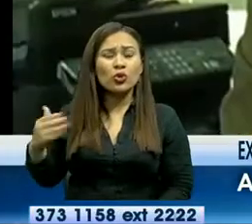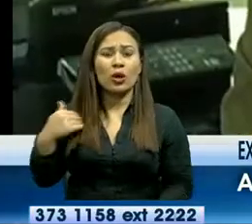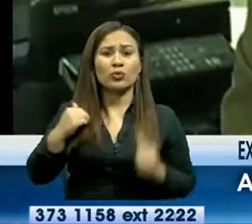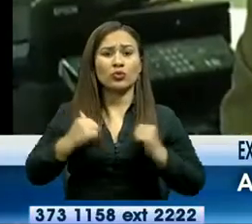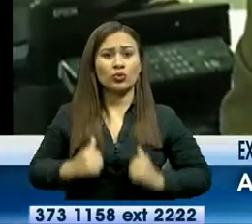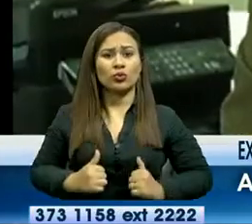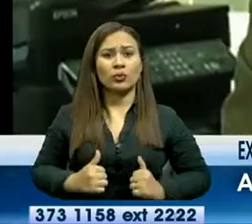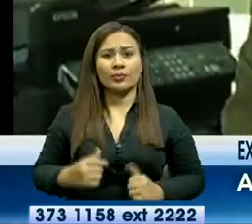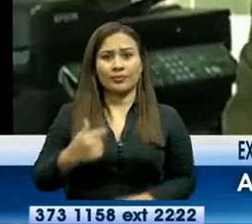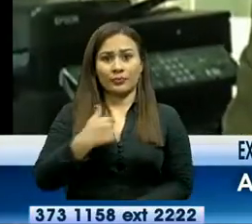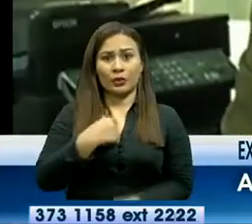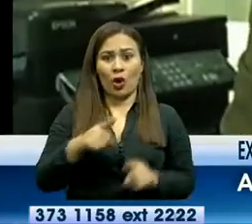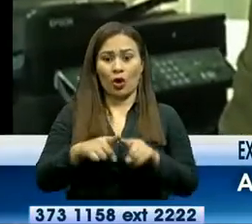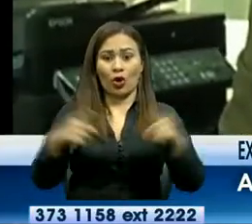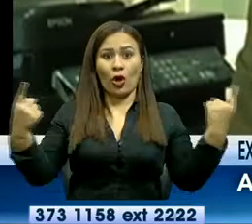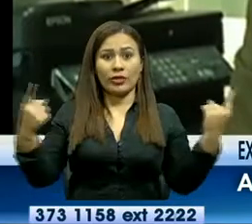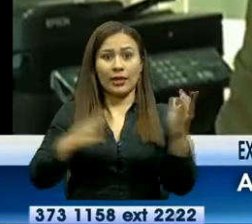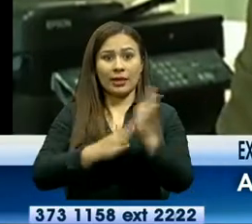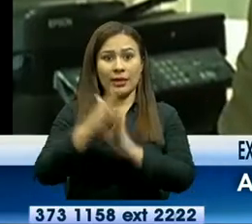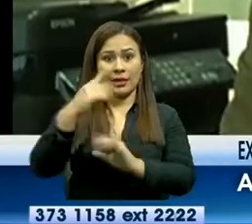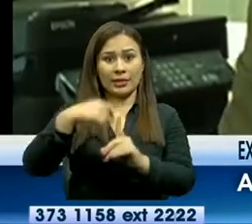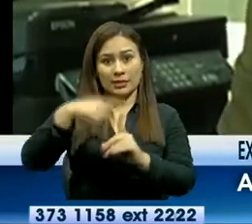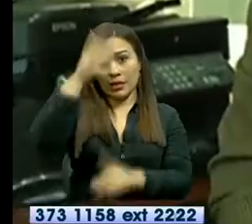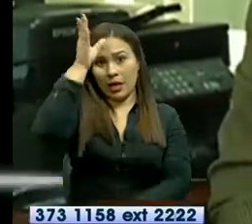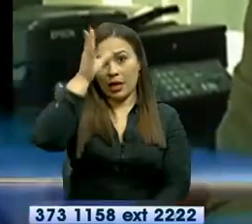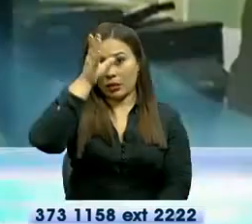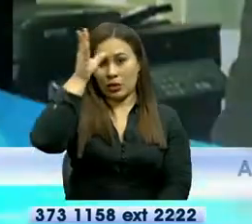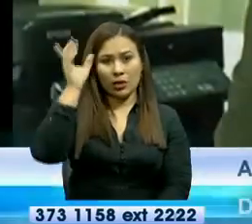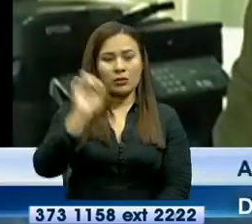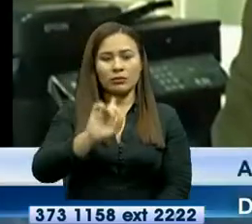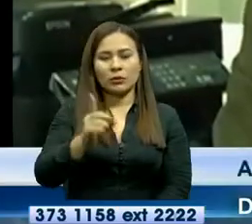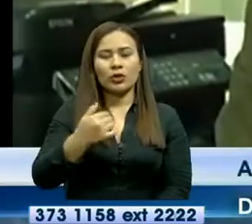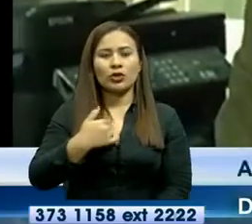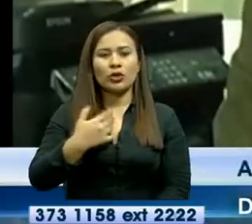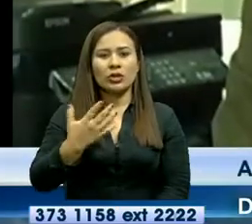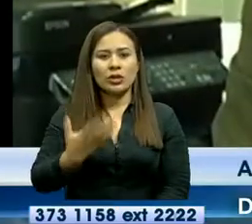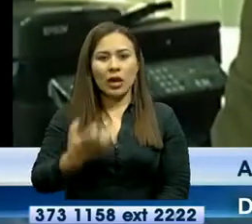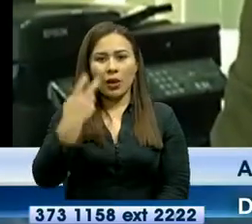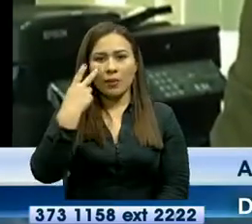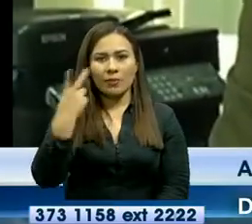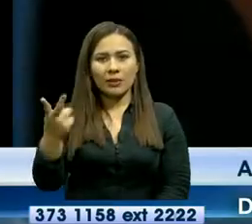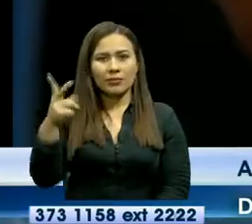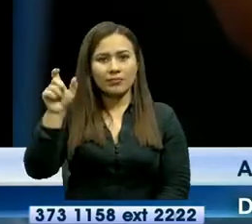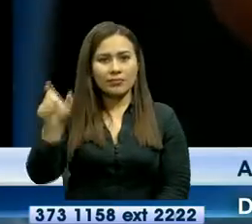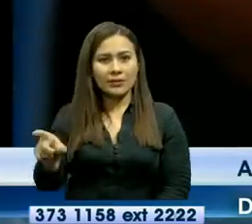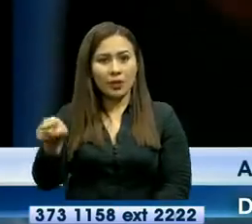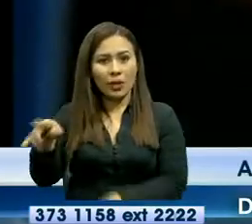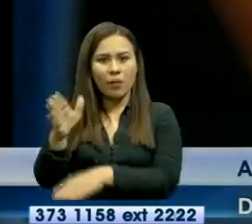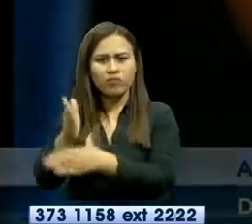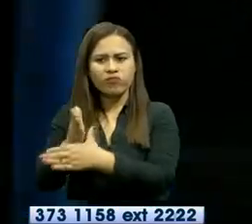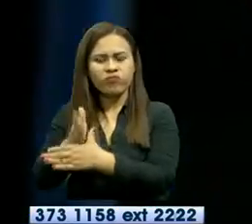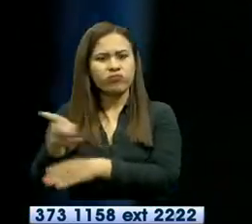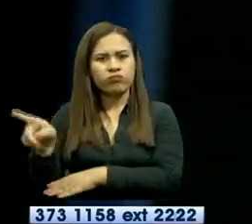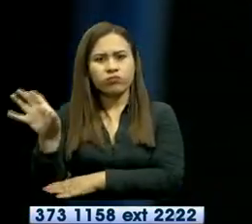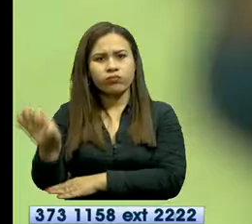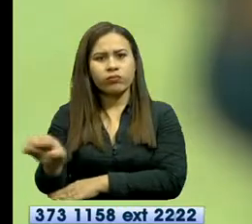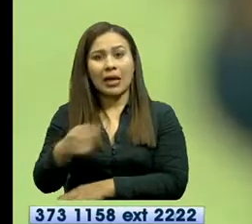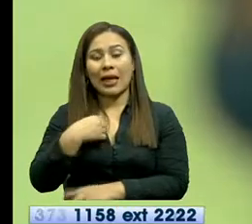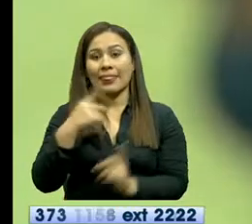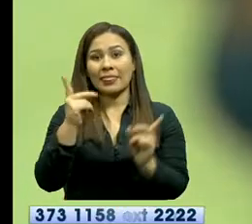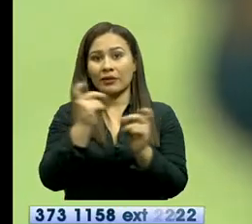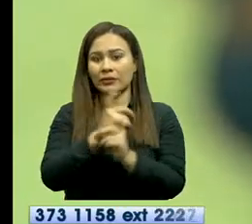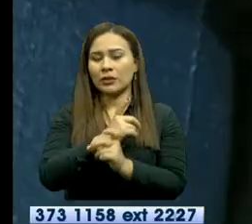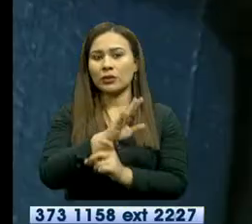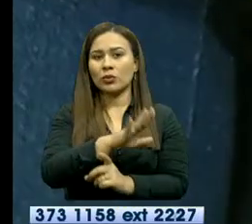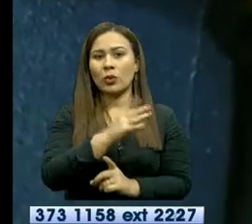estoy en contra de la Iglesia Católica. Lo único que persigo es al abusador. Para Mayra no ha sido fácil. Su madre